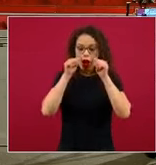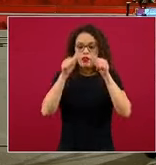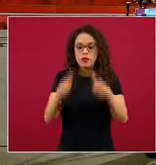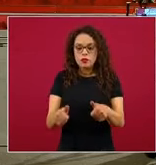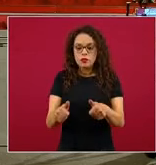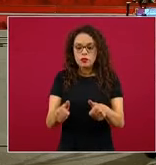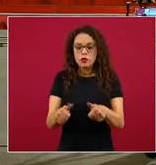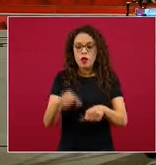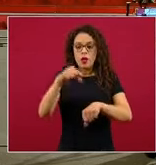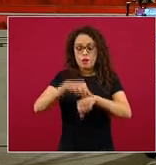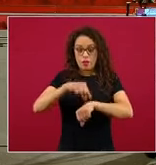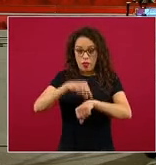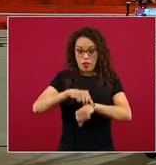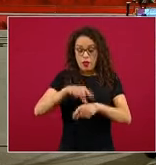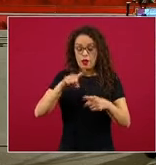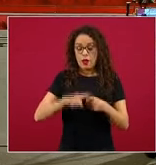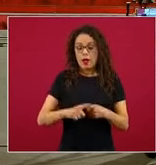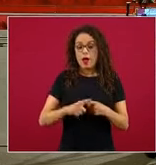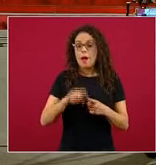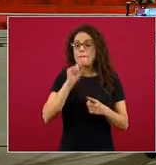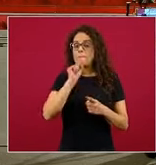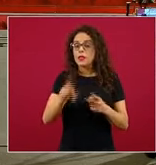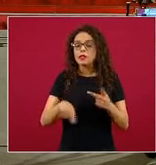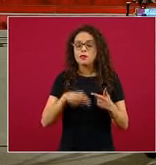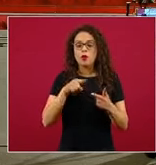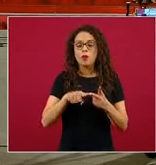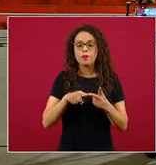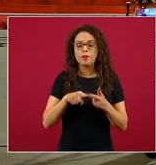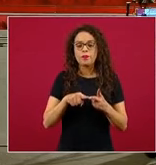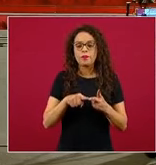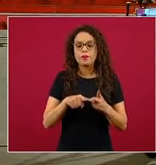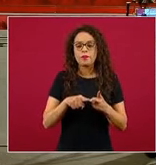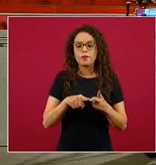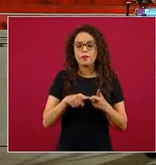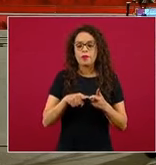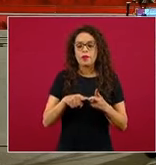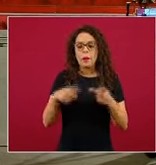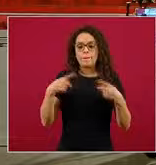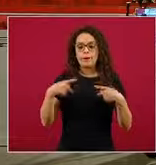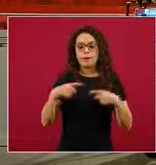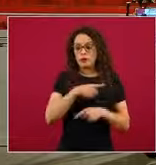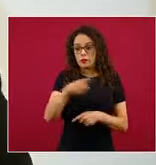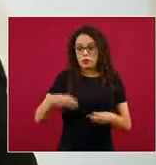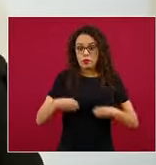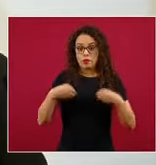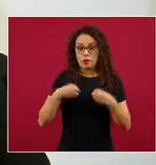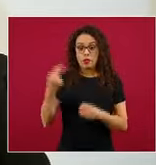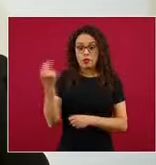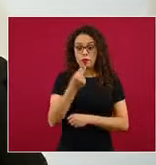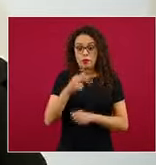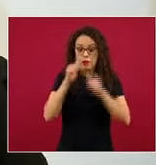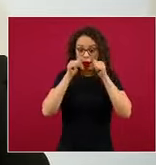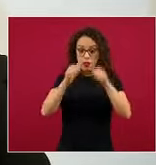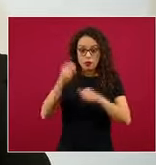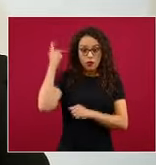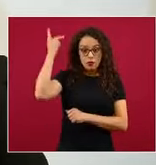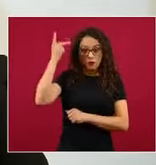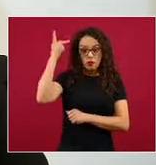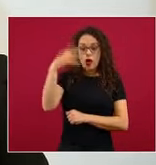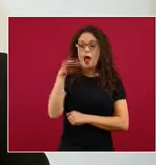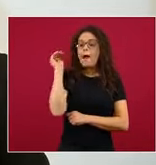dimos atención médica y también atendimos a los contrerenses que necesitaban atención psicológica